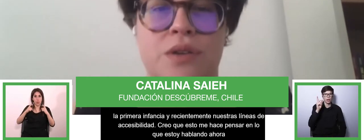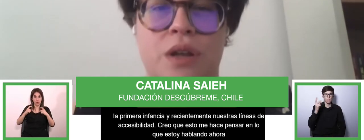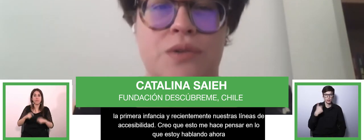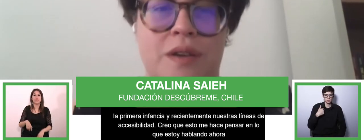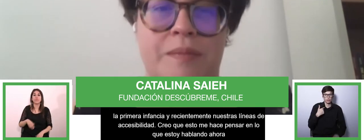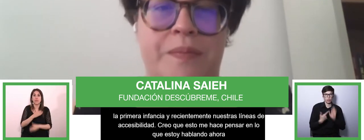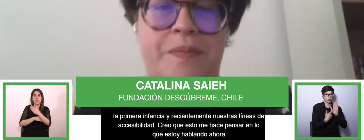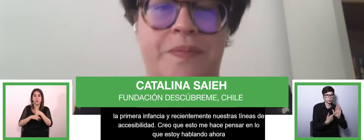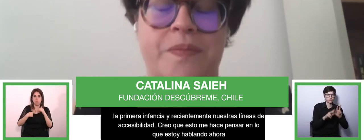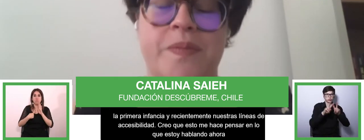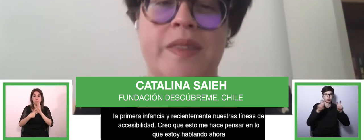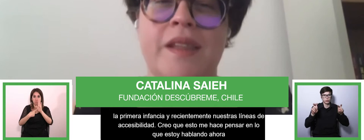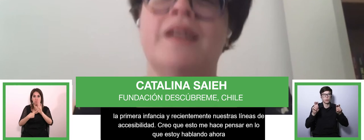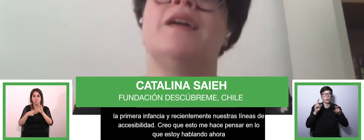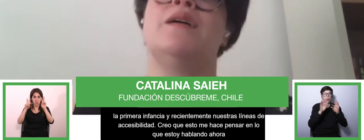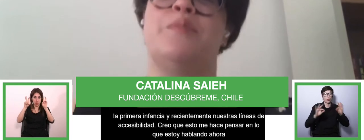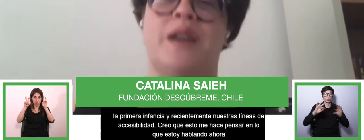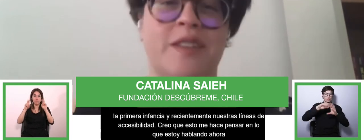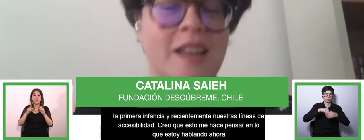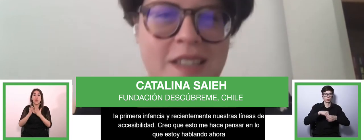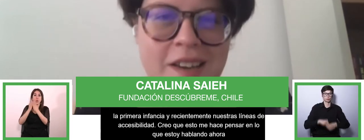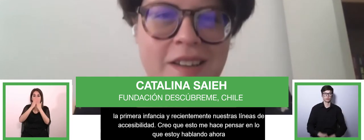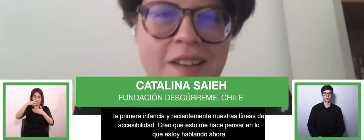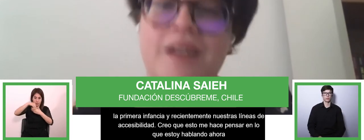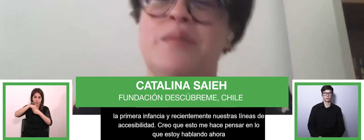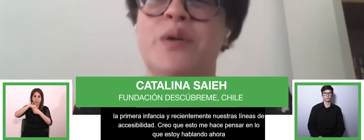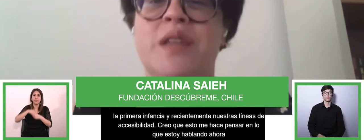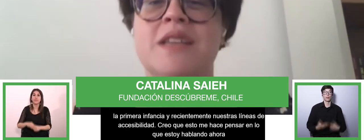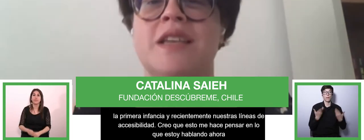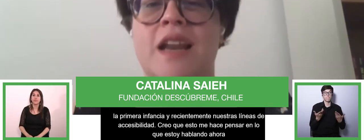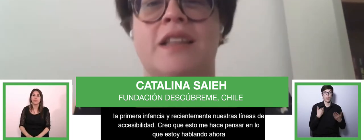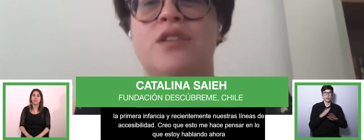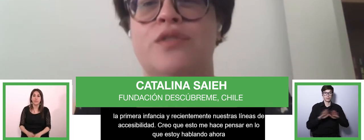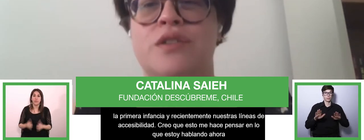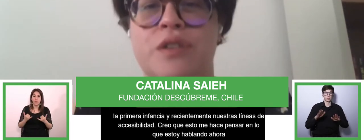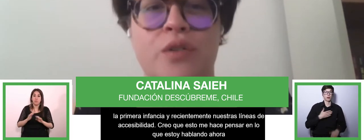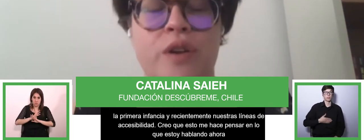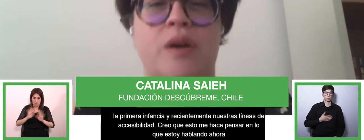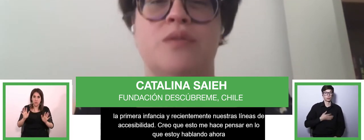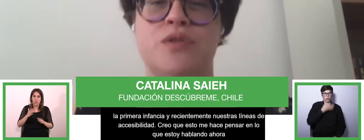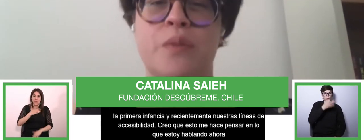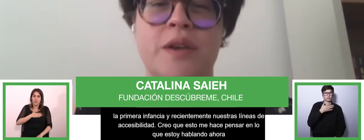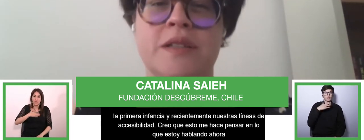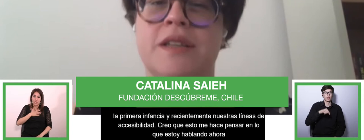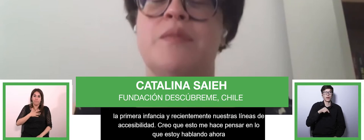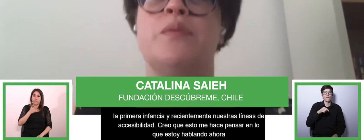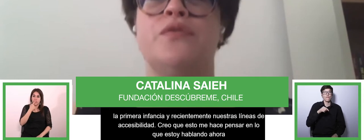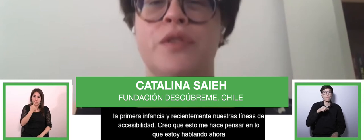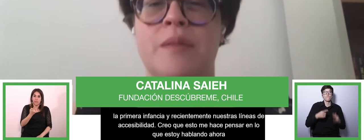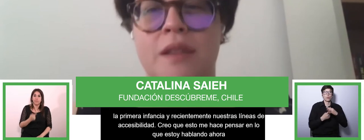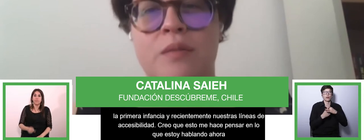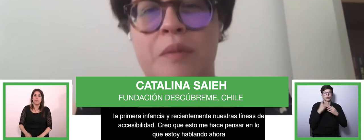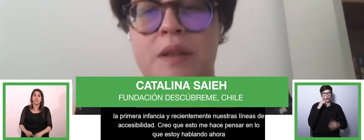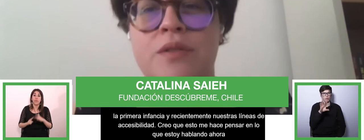relacionados a la educación inclusiva. Para finalizar, me gustaría señalar que tanto Fundación Descúbreme como Zero Project